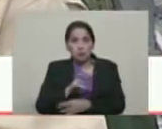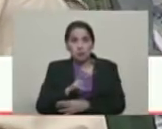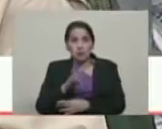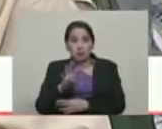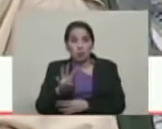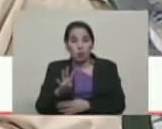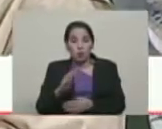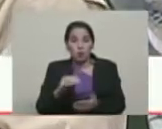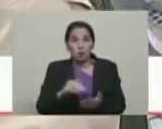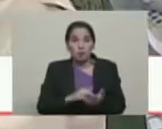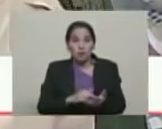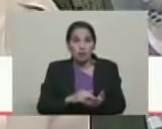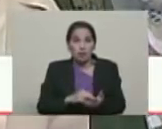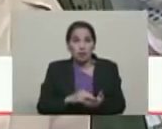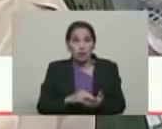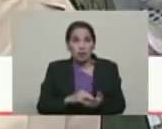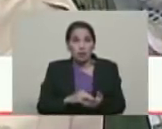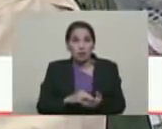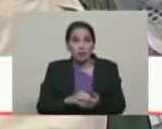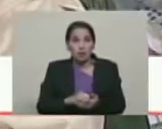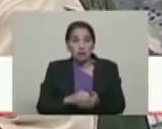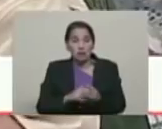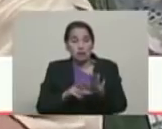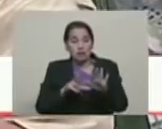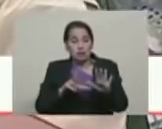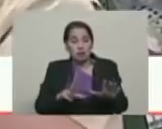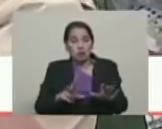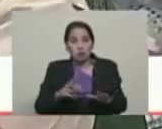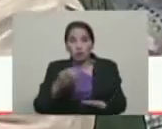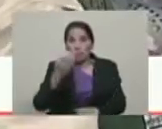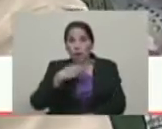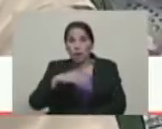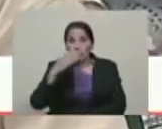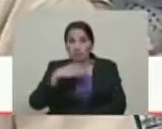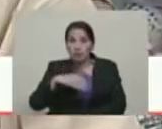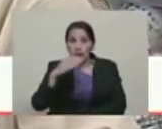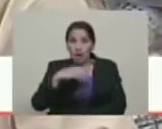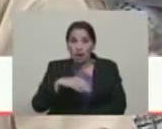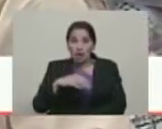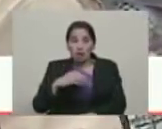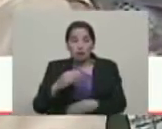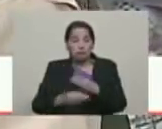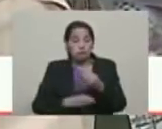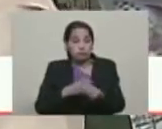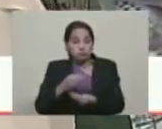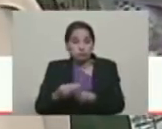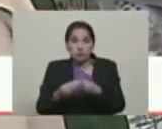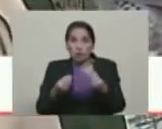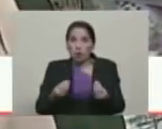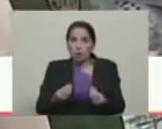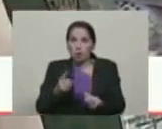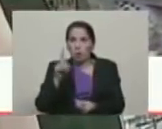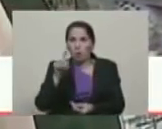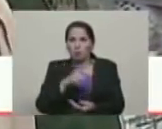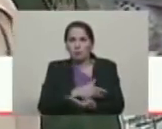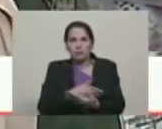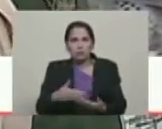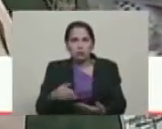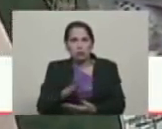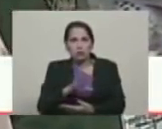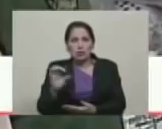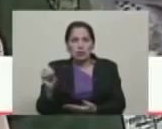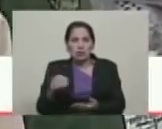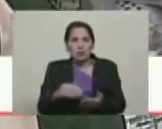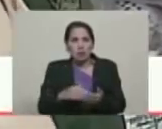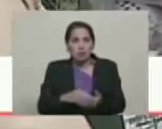de 8 rubros vegetales, que nos va a permitir la siembra para el próximo periodo de 1.500.000 hectáreas